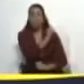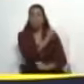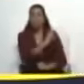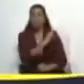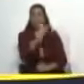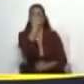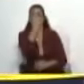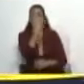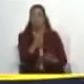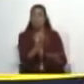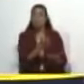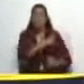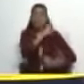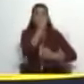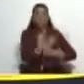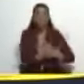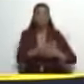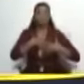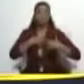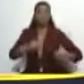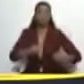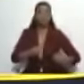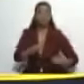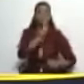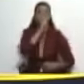y creyeron que el poder les pertenecía